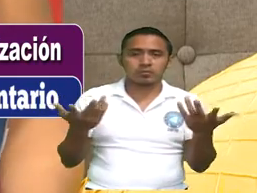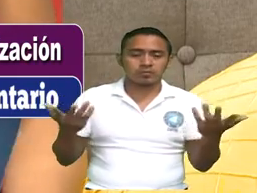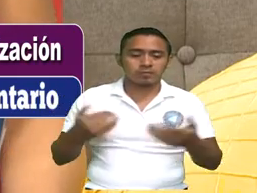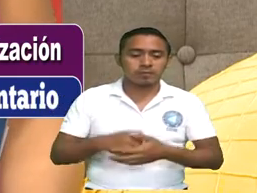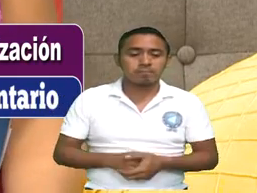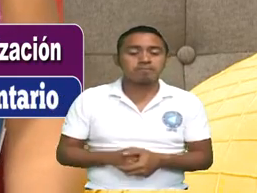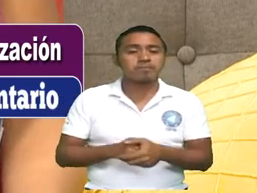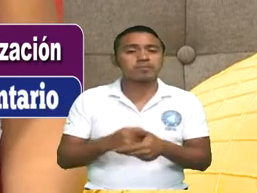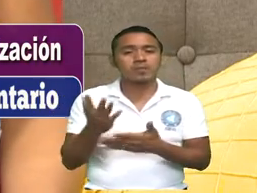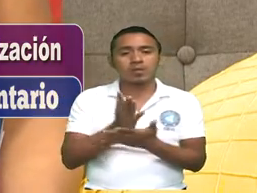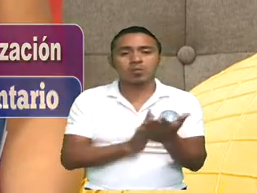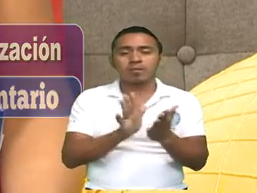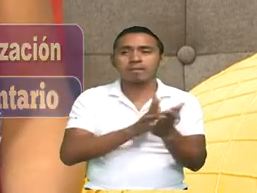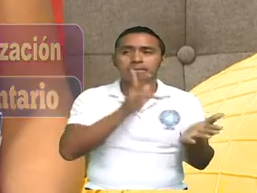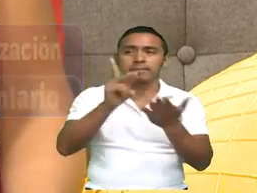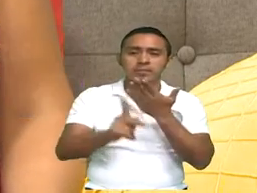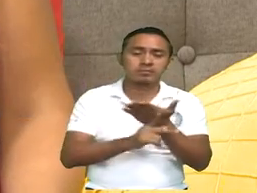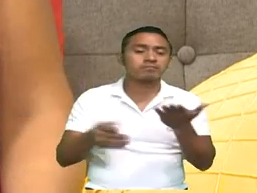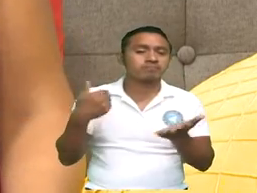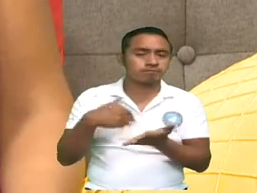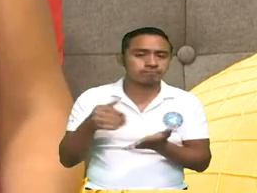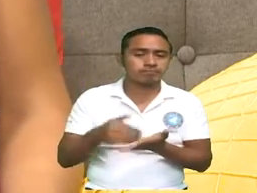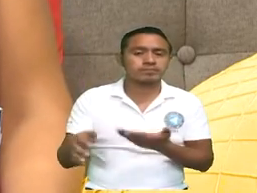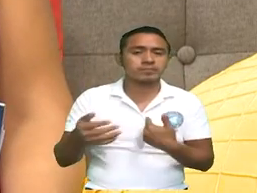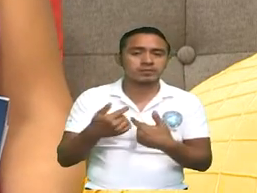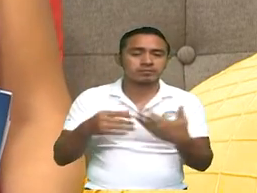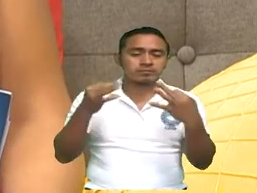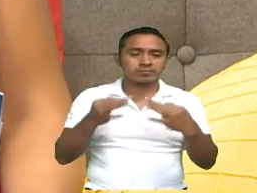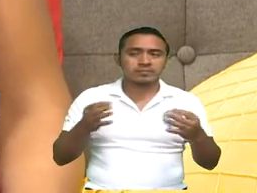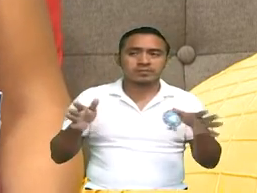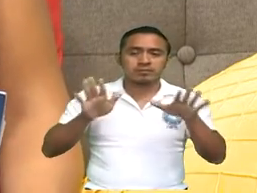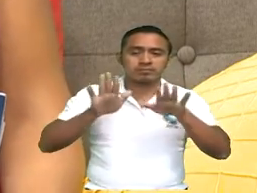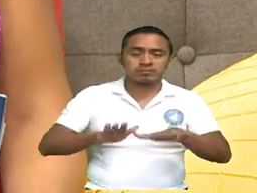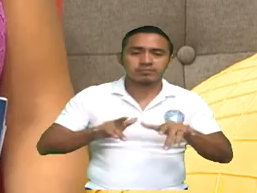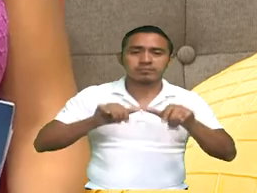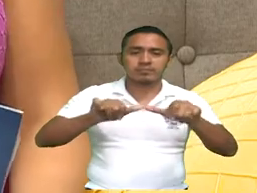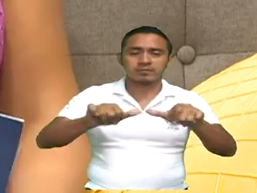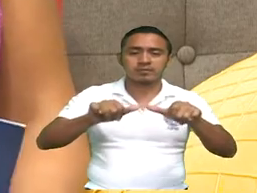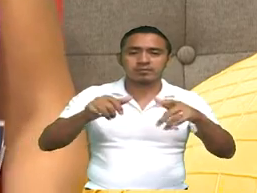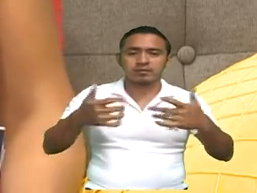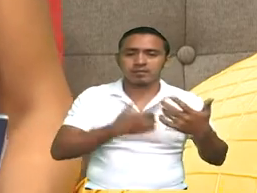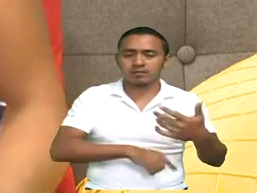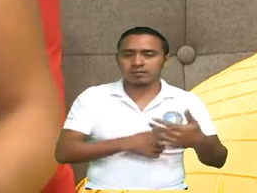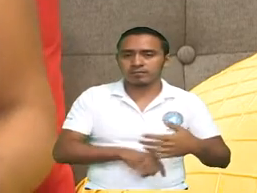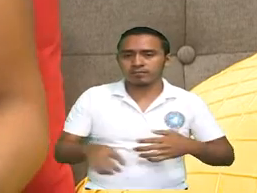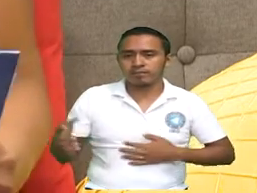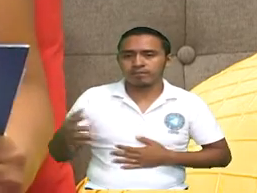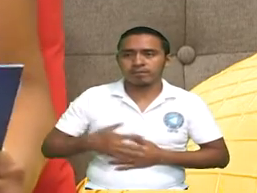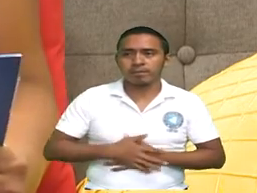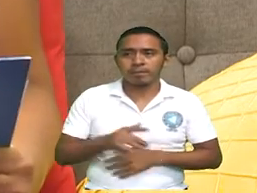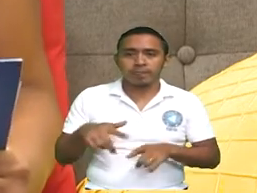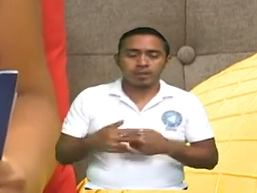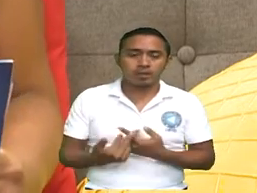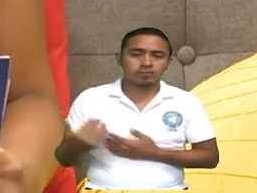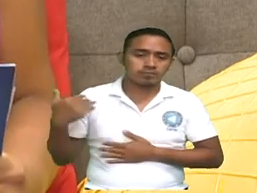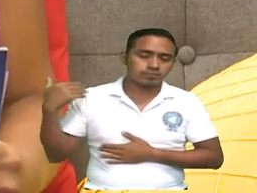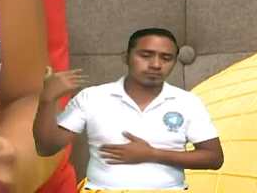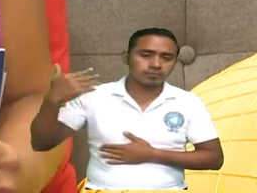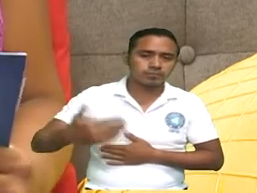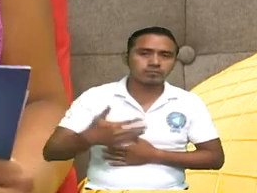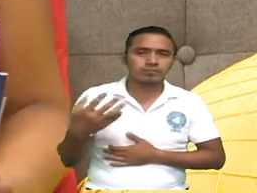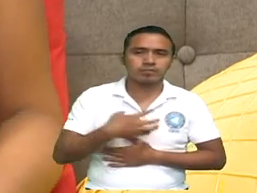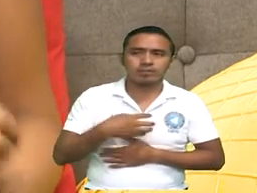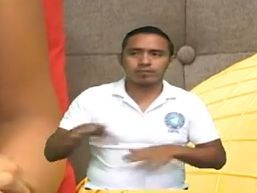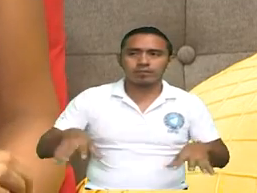particular algunos programas que han permitido la retención escolar A partir precisamente de